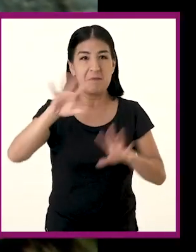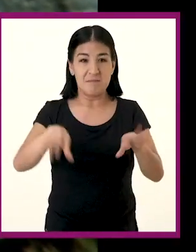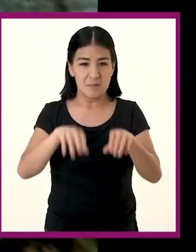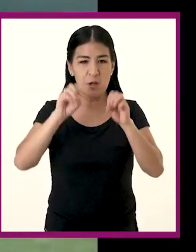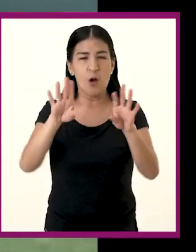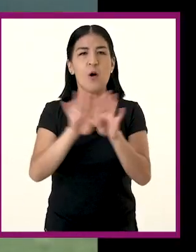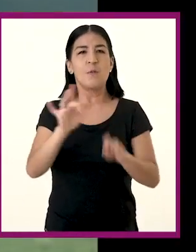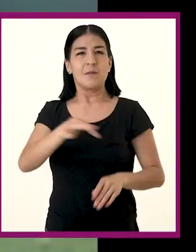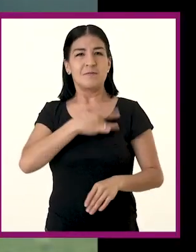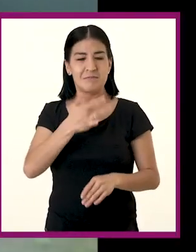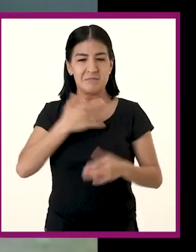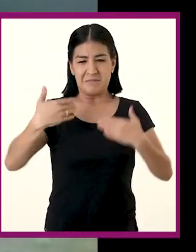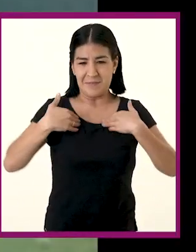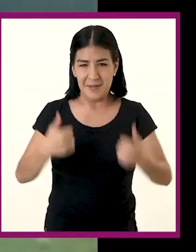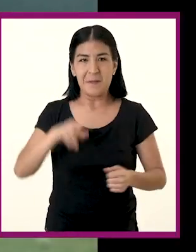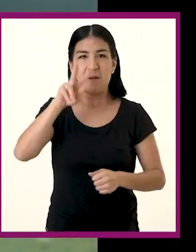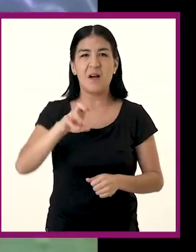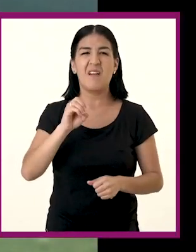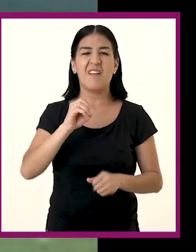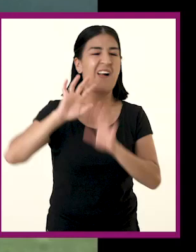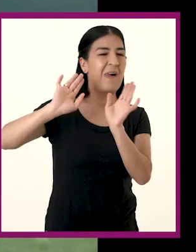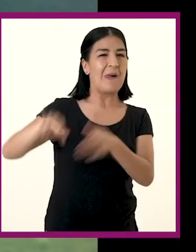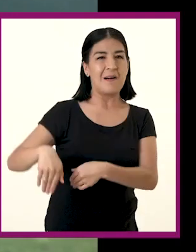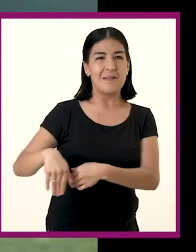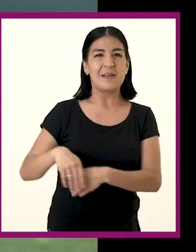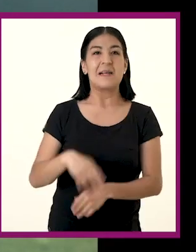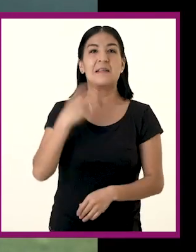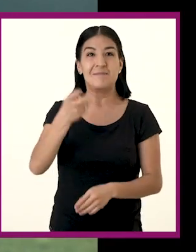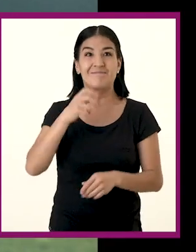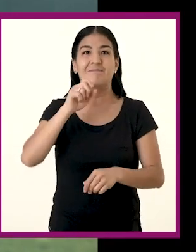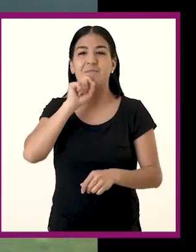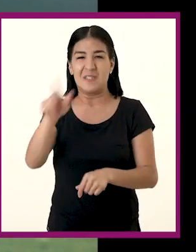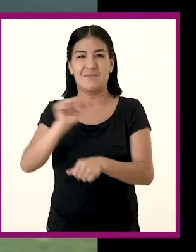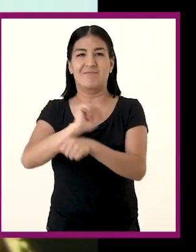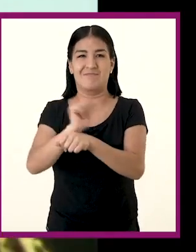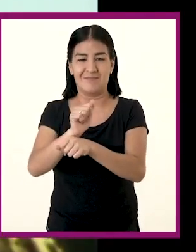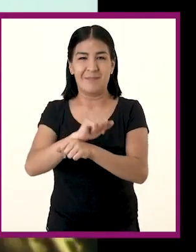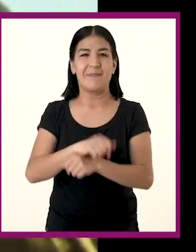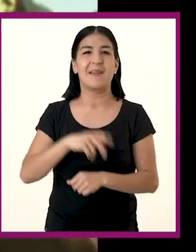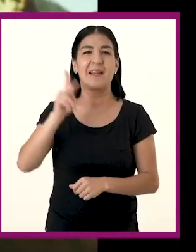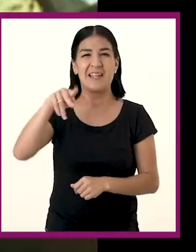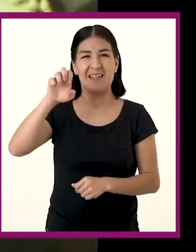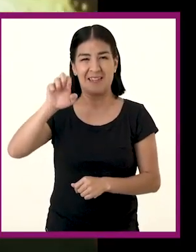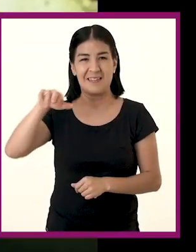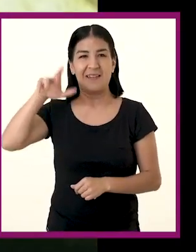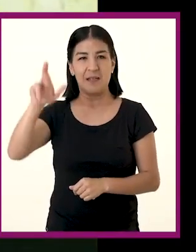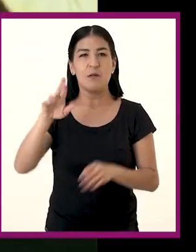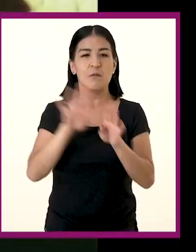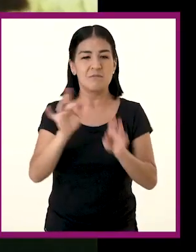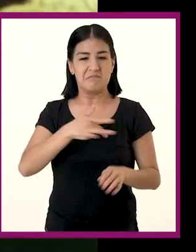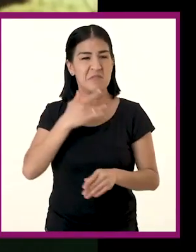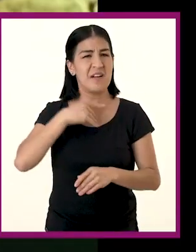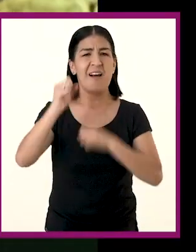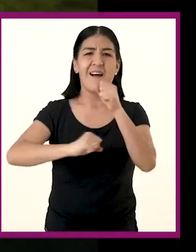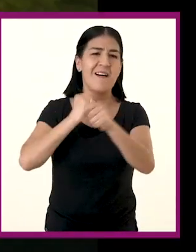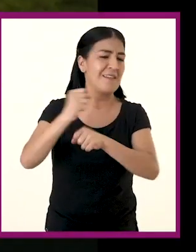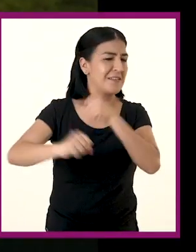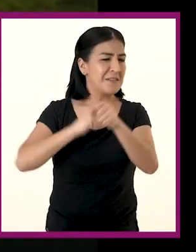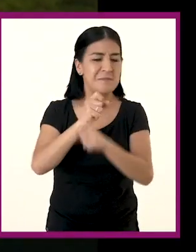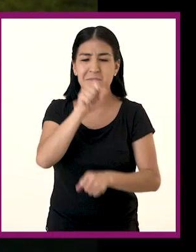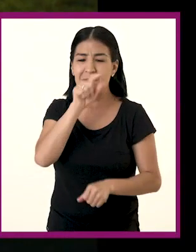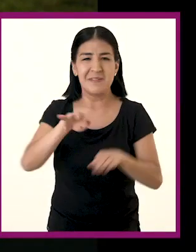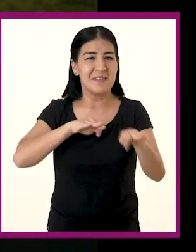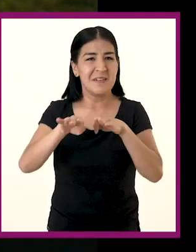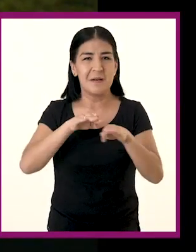o que entiendes y aprecias o la pasas de largo. Para él, es algo significativo porque es a lo que se ha